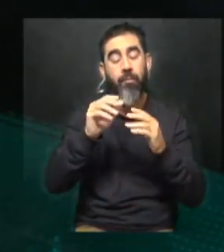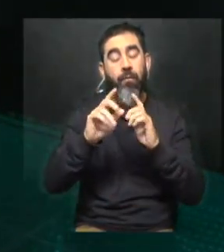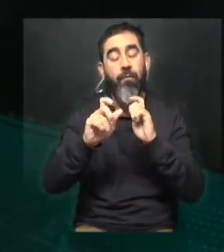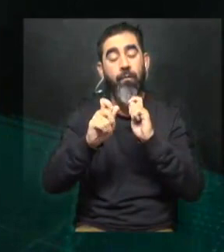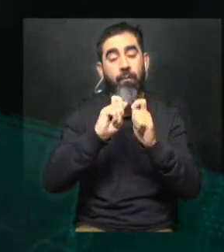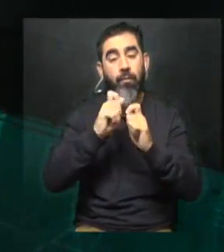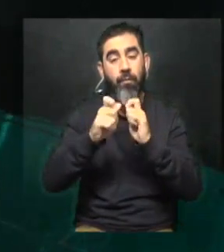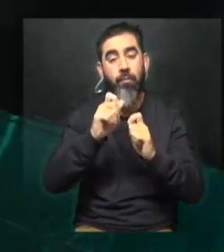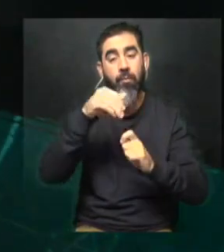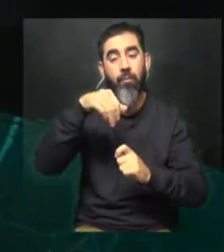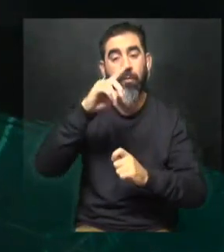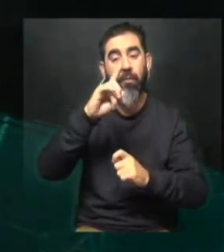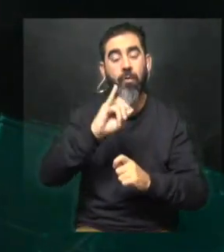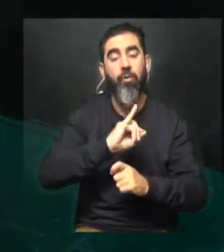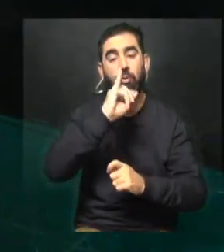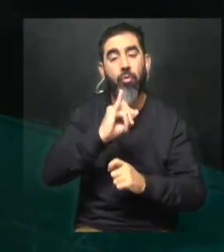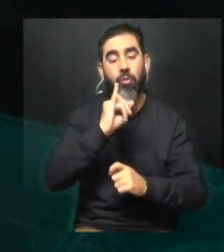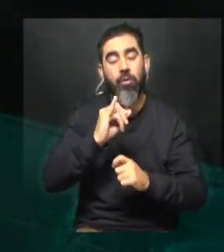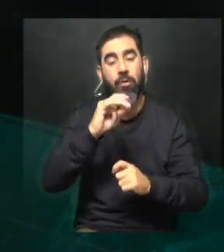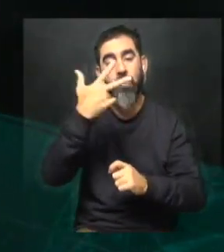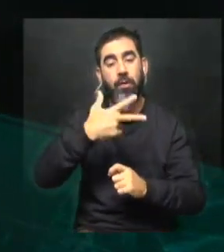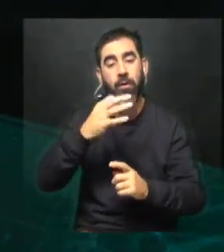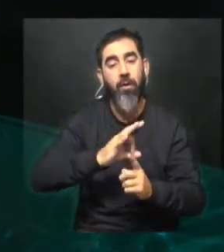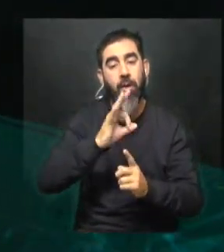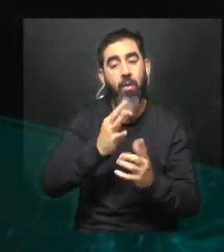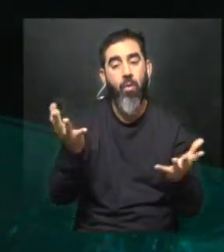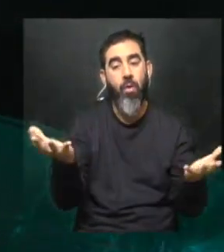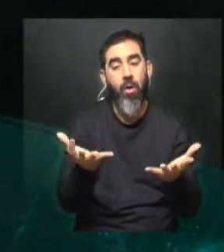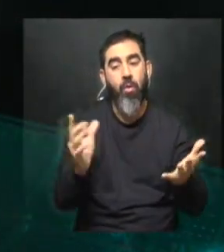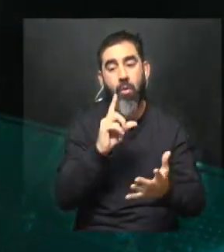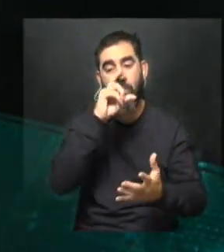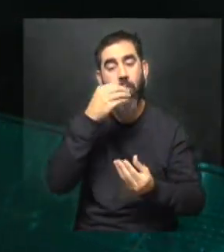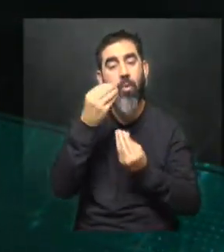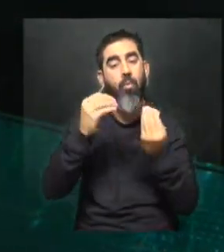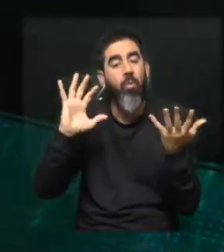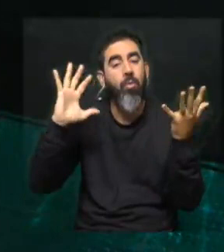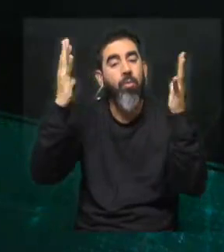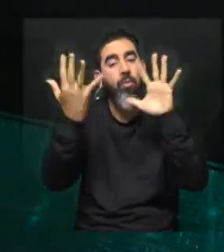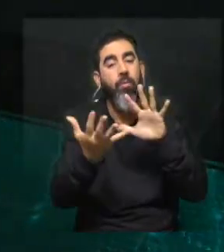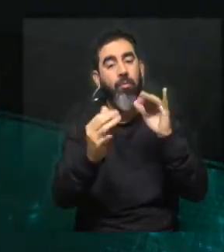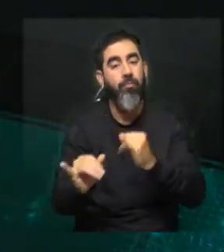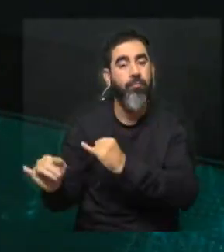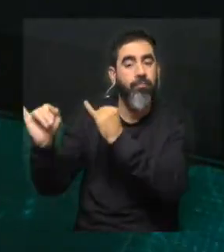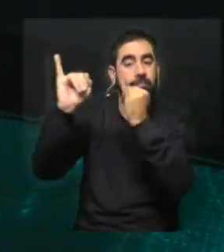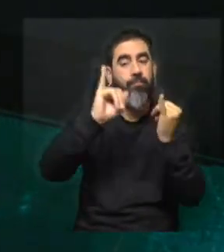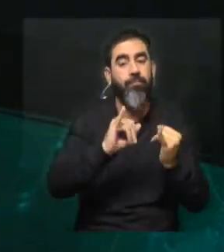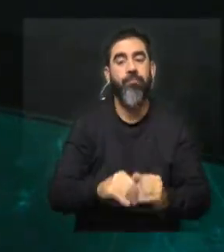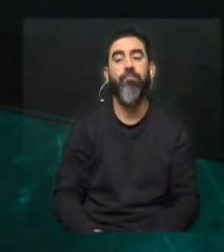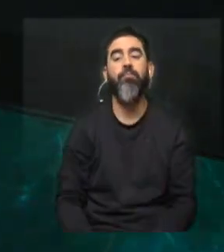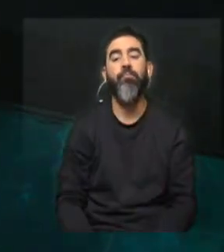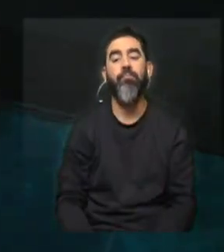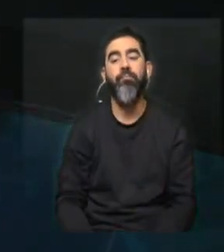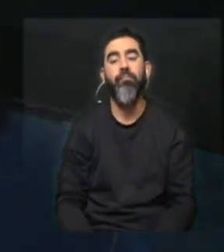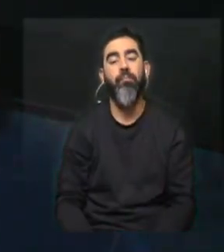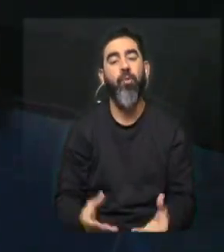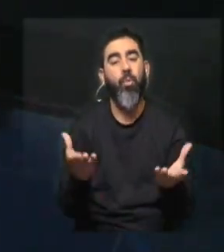edición de mbd noticias 13 grados la temperatura a esta hora en Montevideo vamos a ver qué dice el pronóstico de inumet para hoy y las próximos días Eh